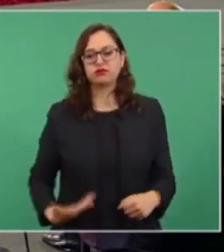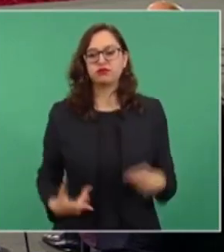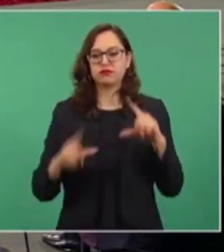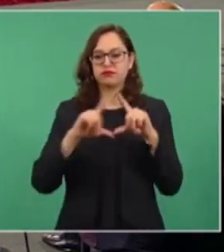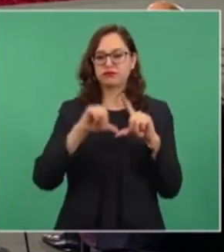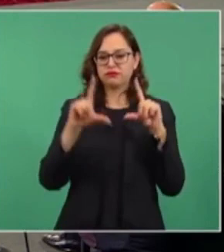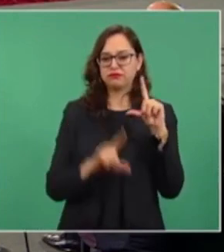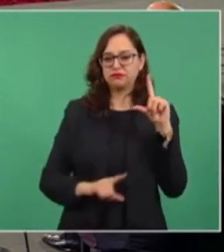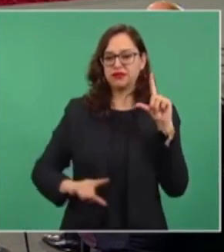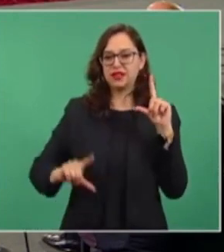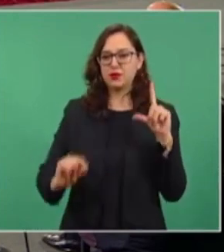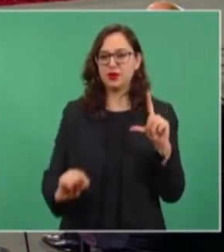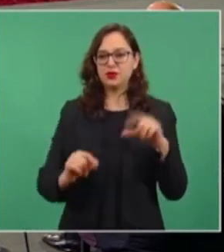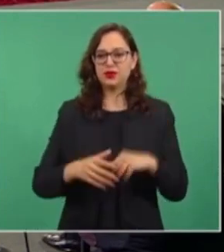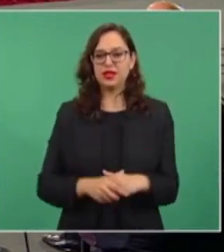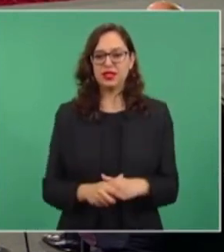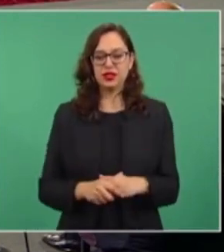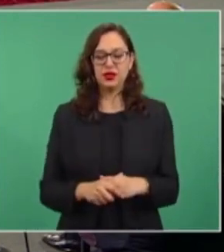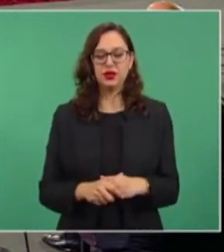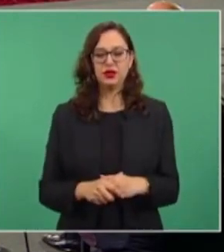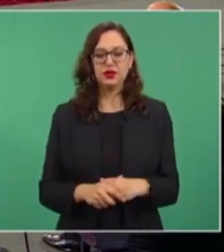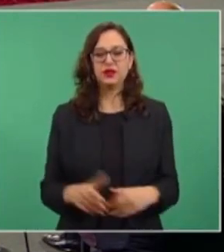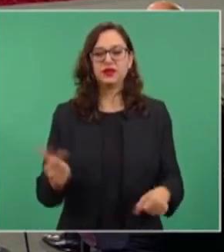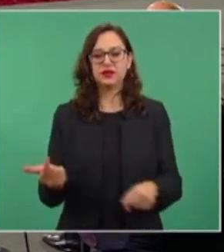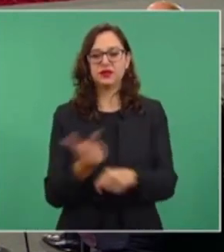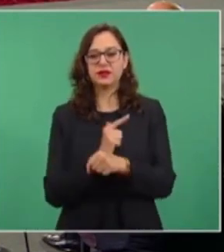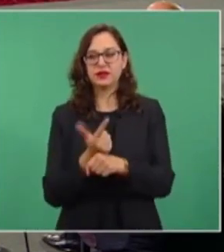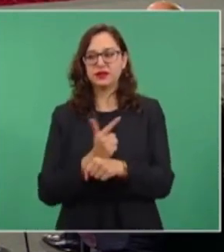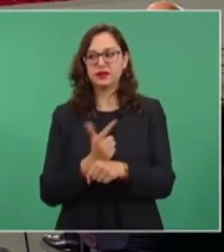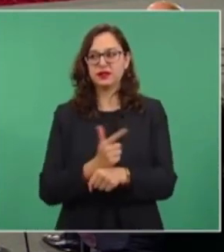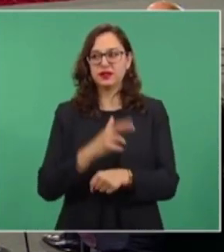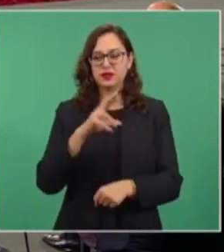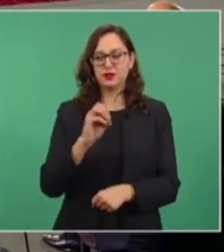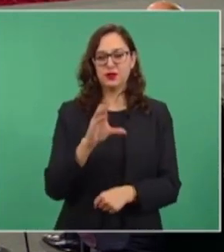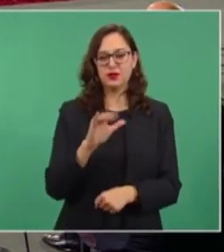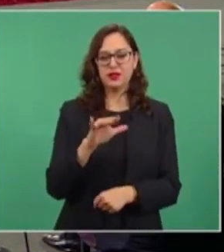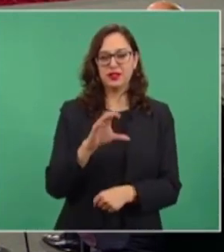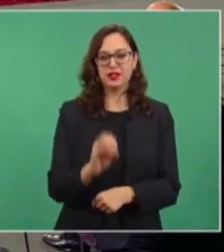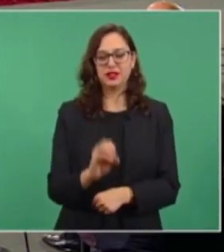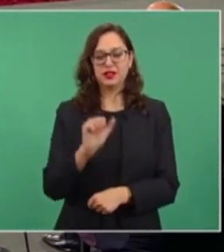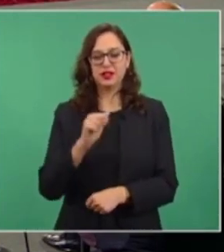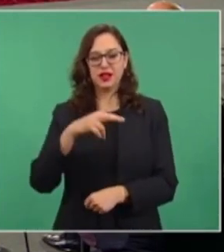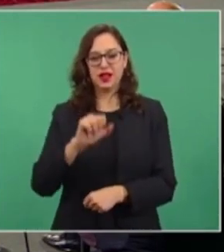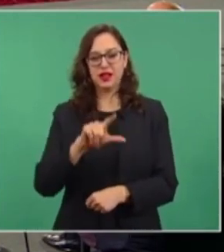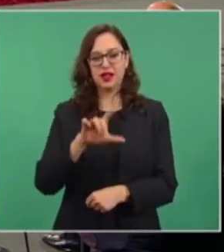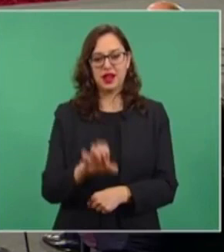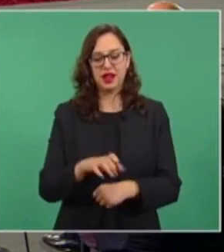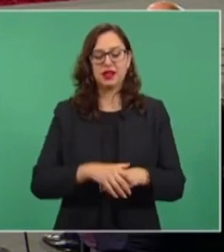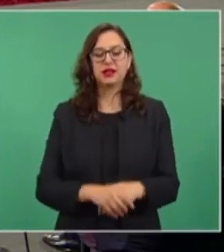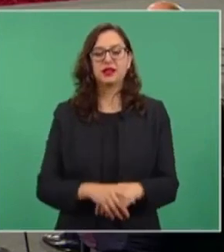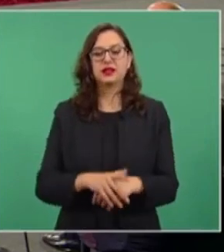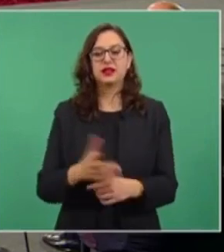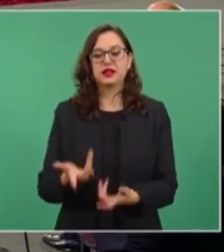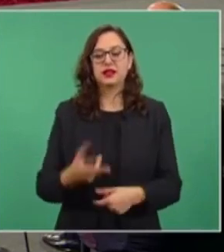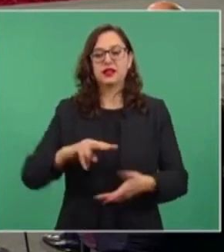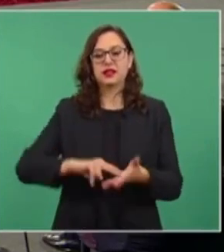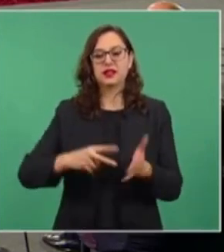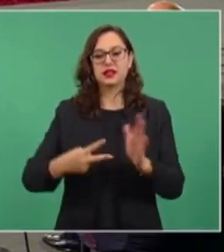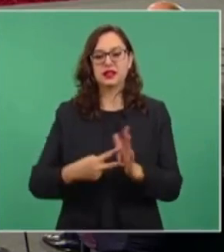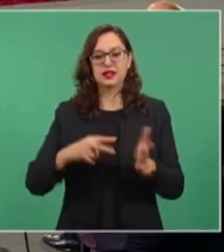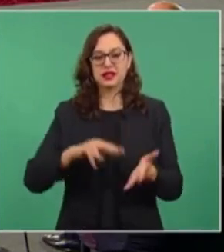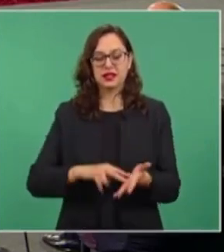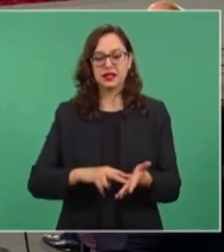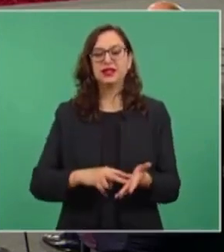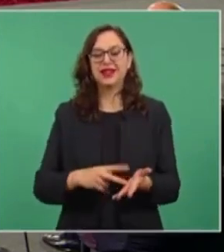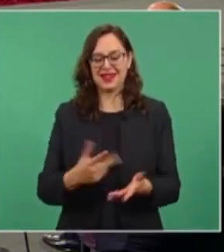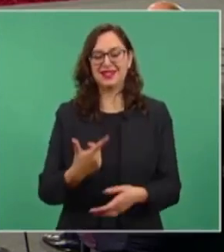Unidos mexicanos. Licenciada Rocío Nale García, secretaria de Energía. Ingeniero Jorge Arganis Díaz Leal, secretario